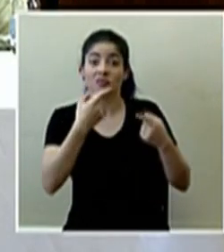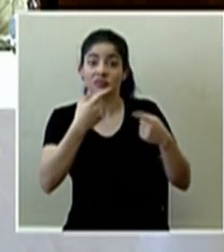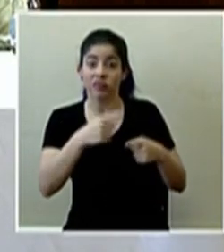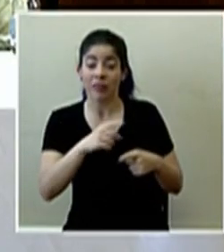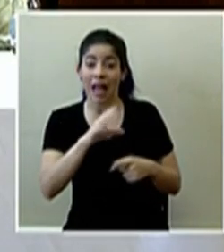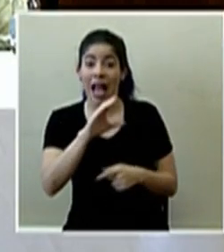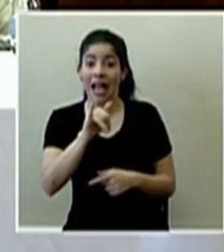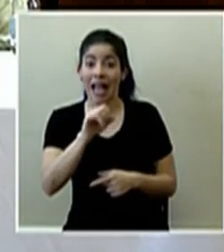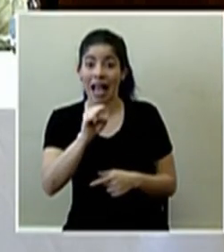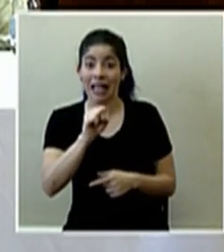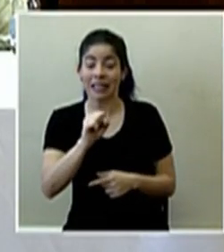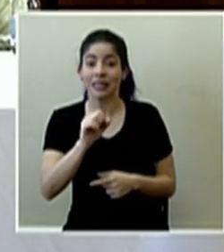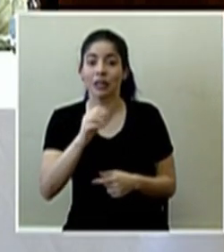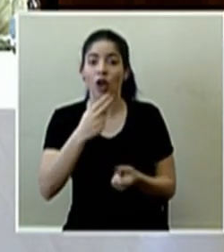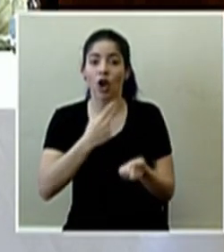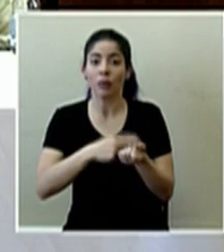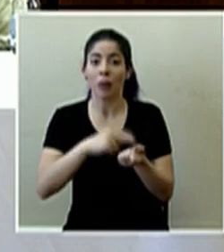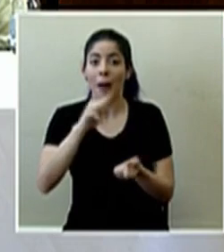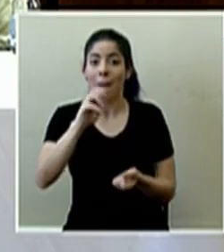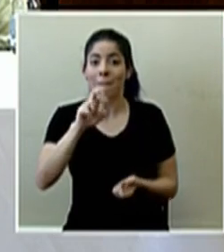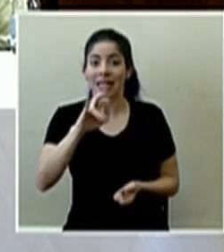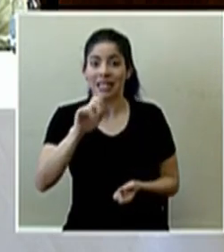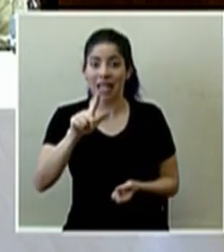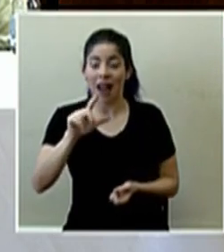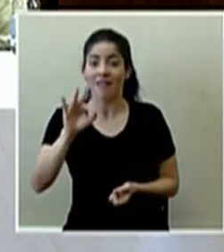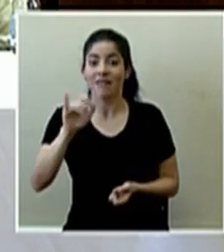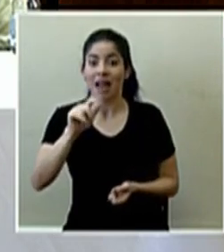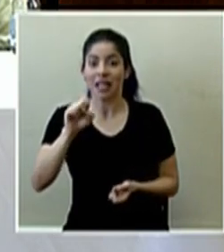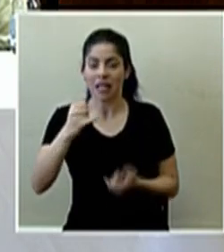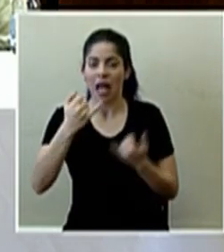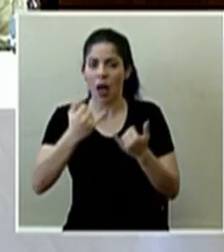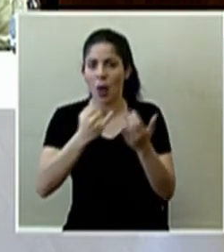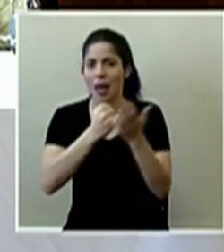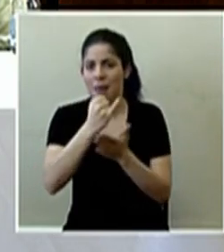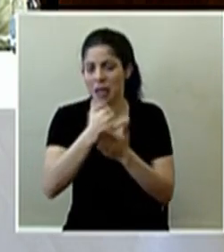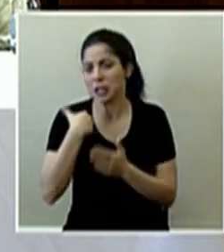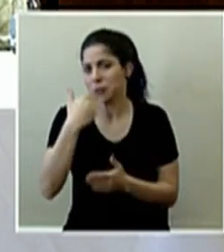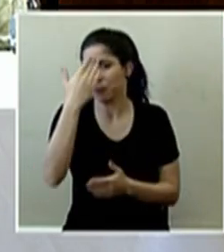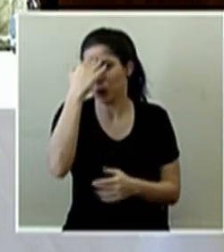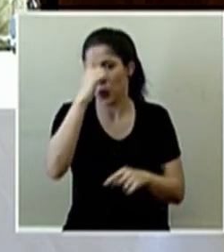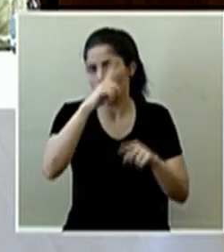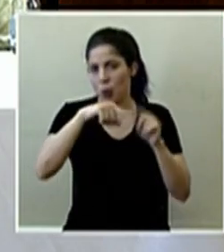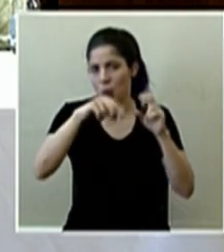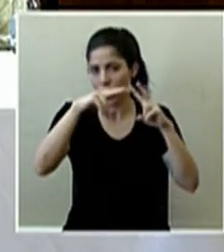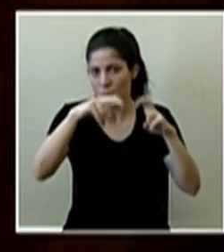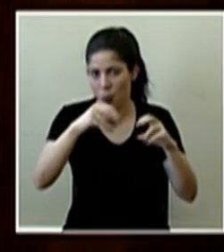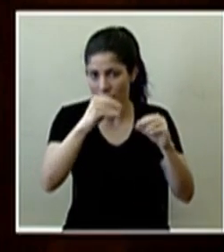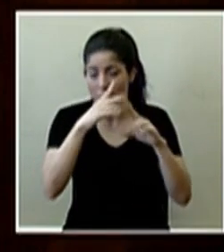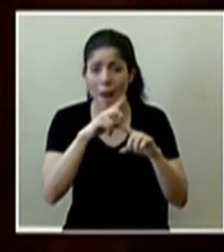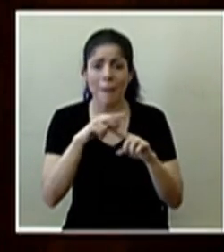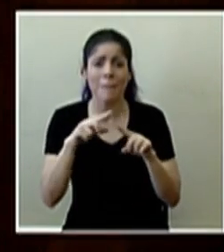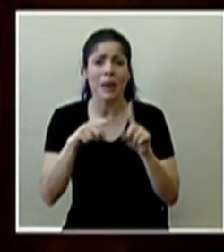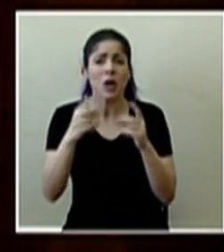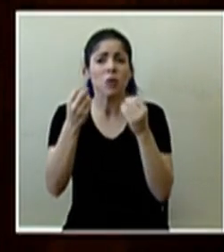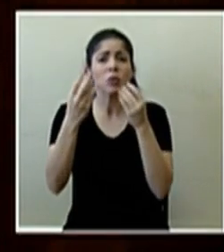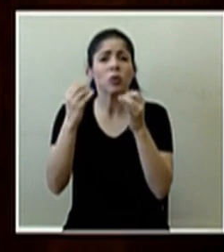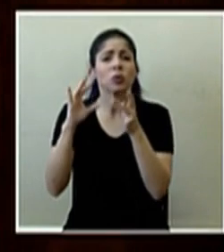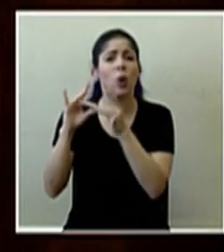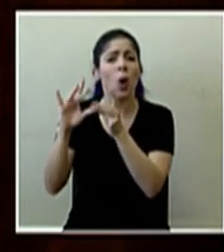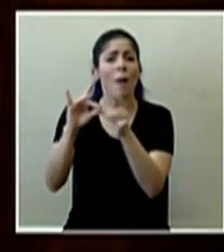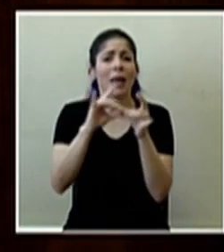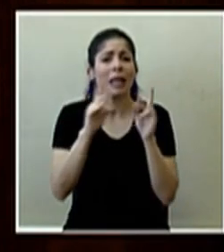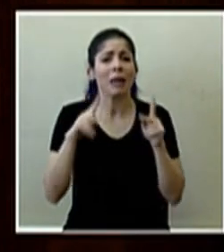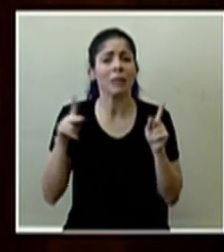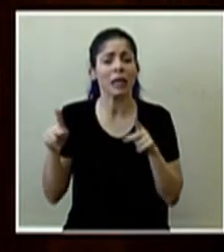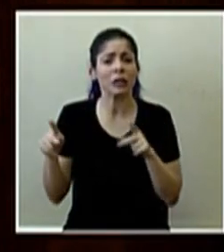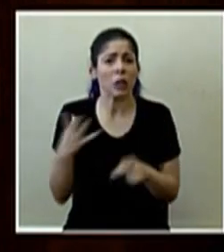el CAIS de la Marcial Fallas y por estar en proceso de investigación, entendemos que no podemos entrar en detalle, pero nos han llegado muchos comentarios sobre el